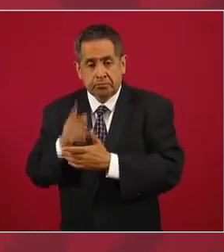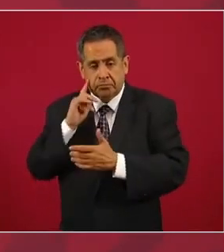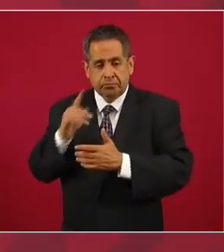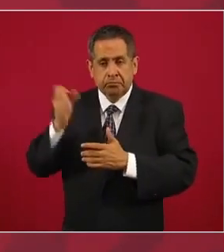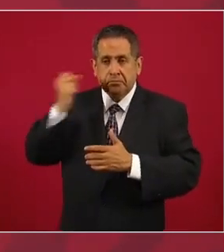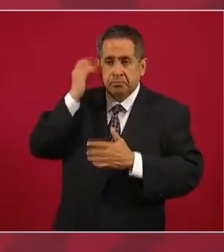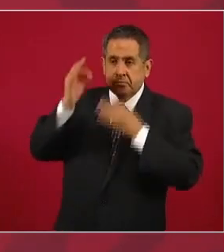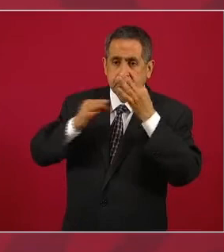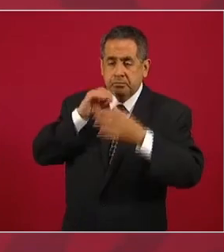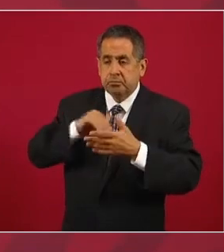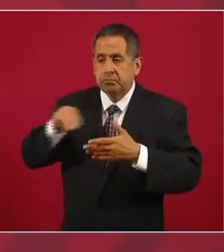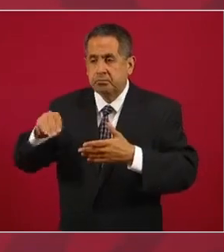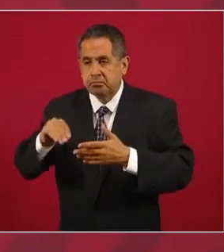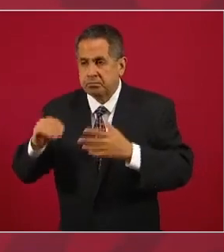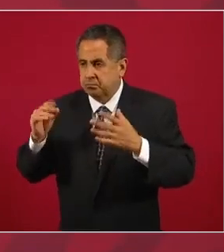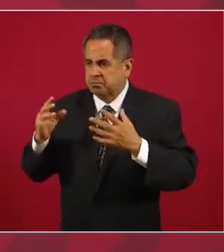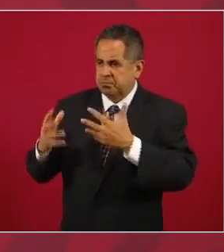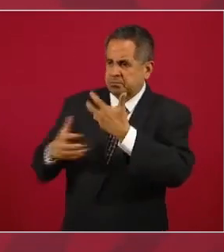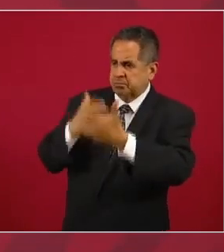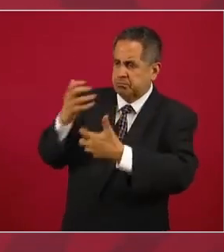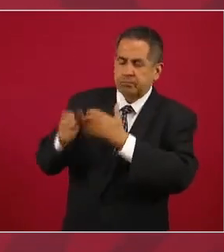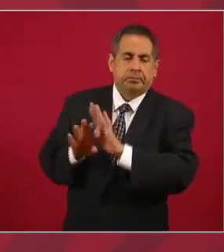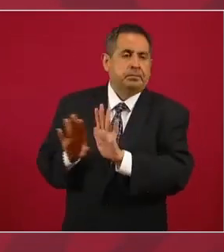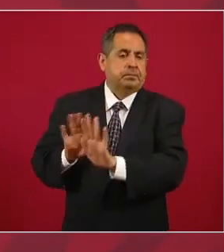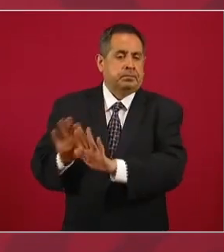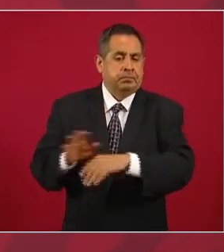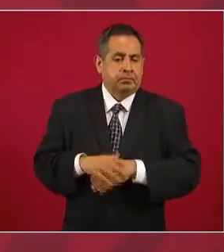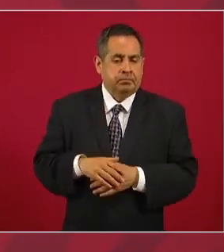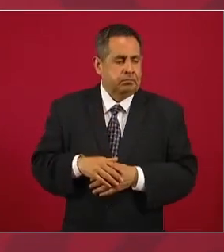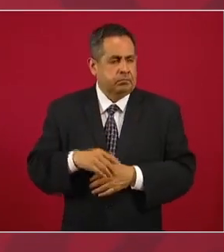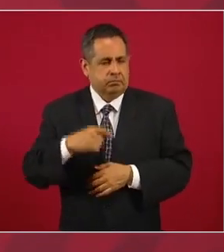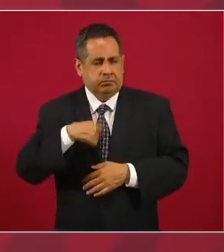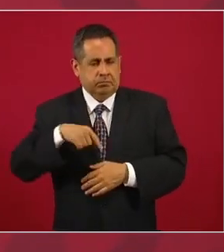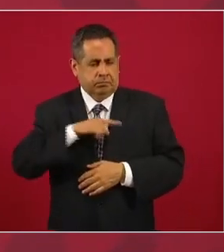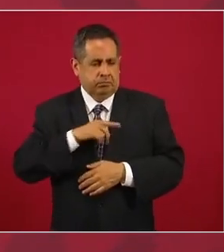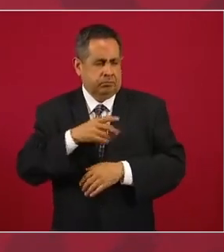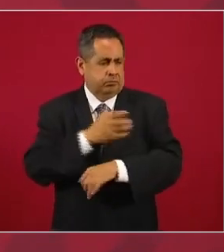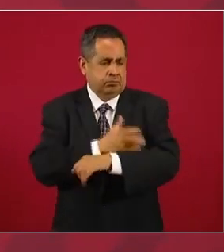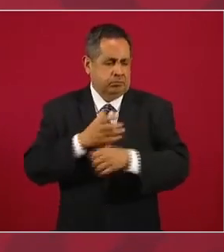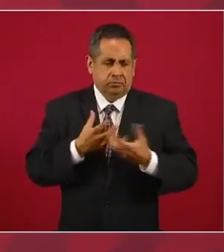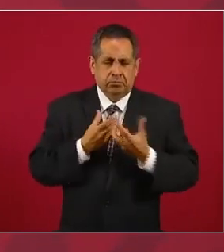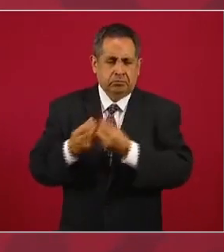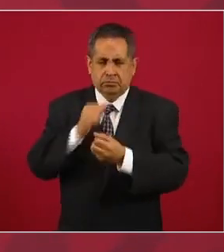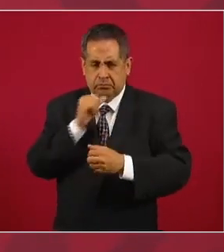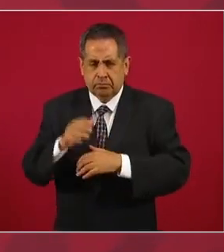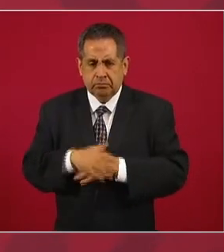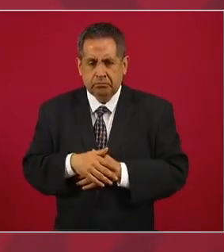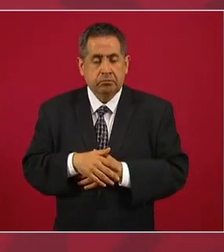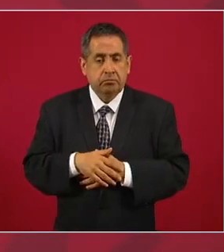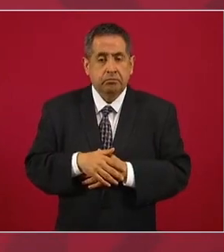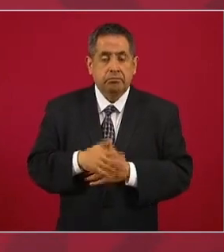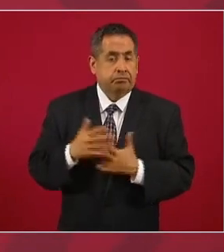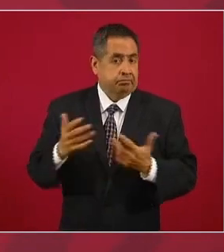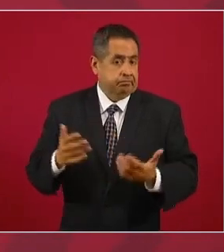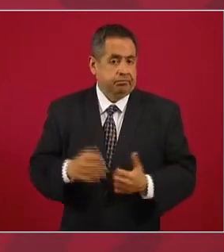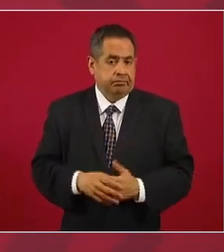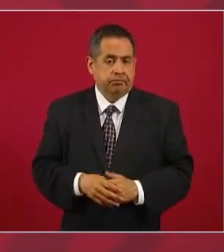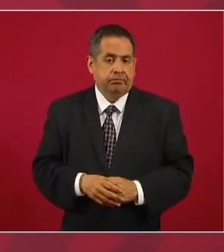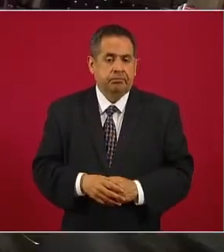ir en campaña, o sea, no a mí, sino a los candidatos, sí.